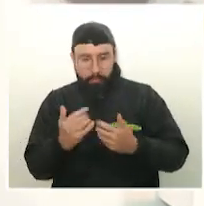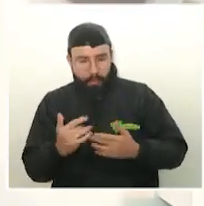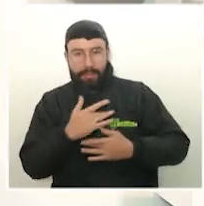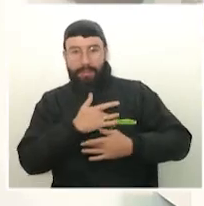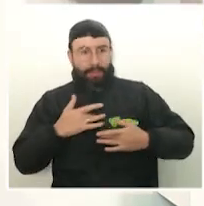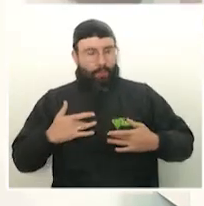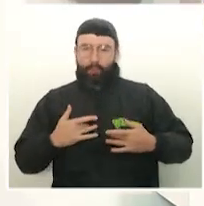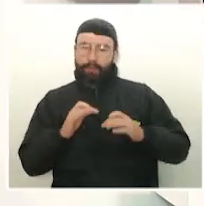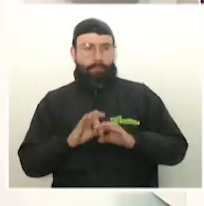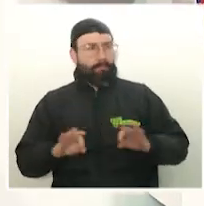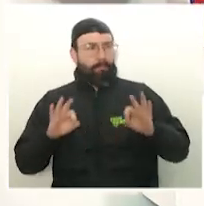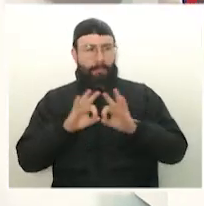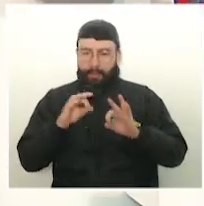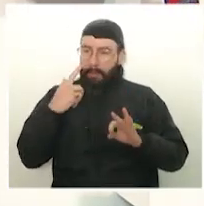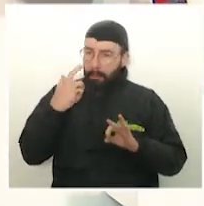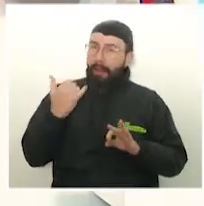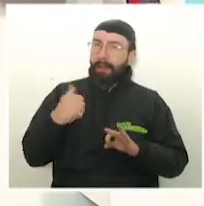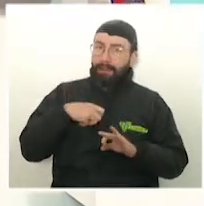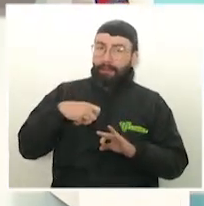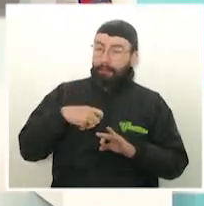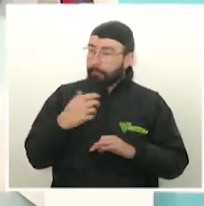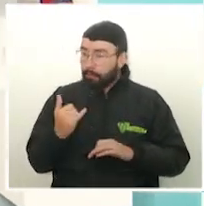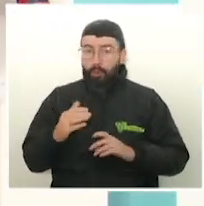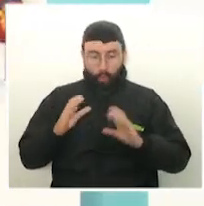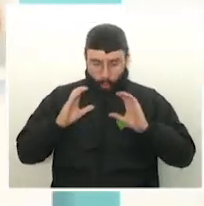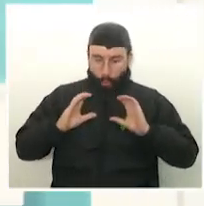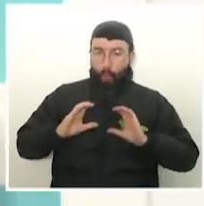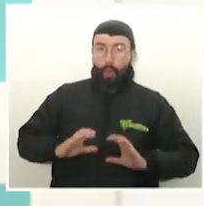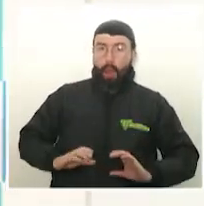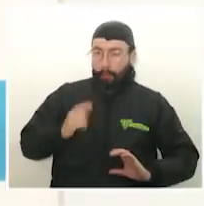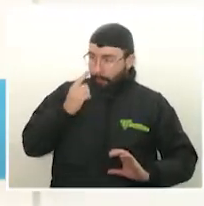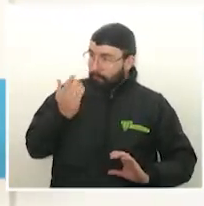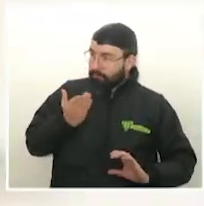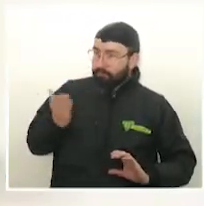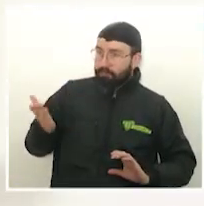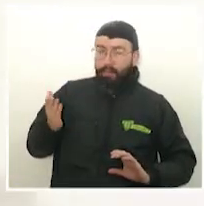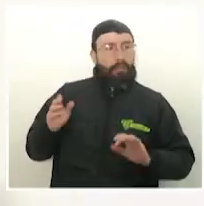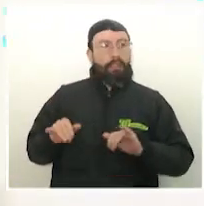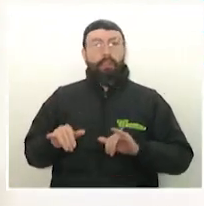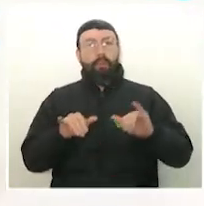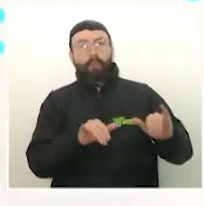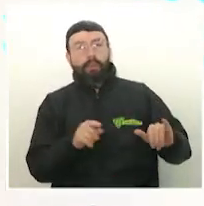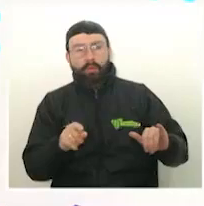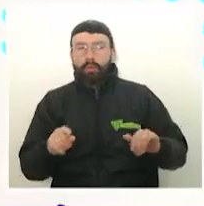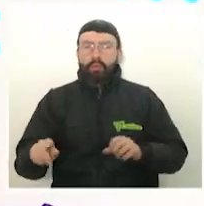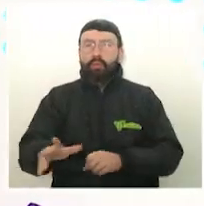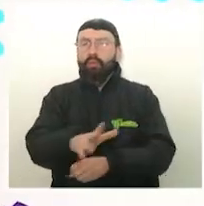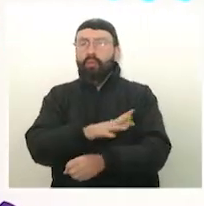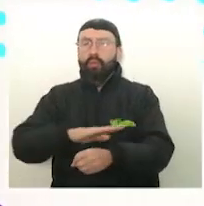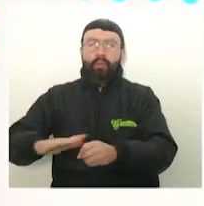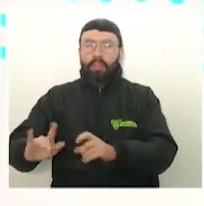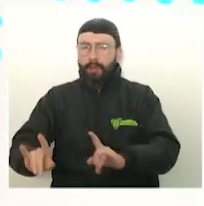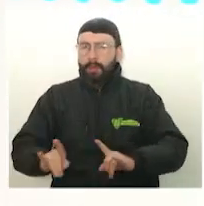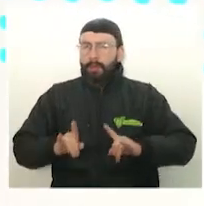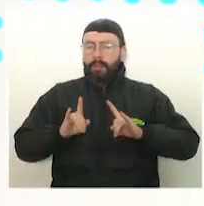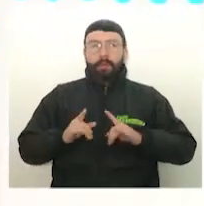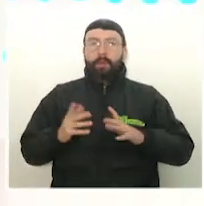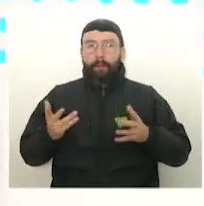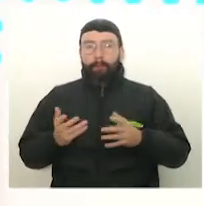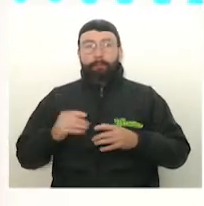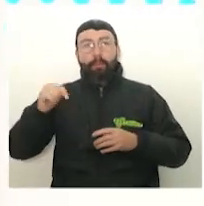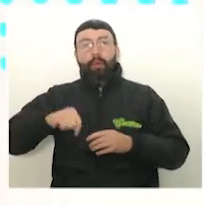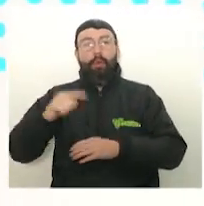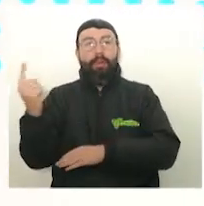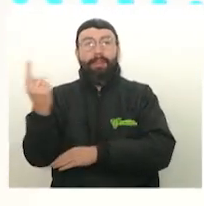y la interacción que tiene este cuerpo físico que ustedes están viendo aquí con el medio ambiente. Lo digo porque hoy es el día sin